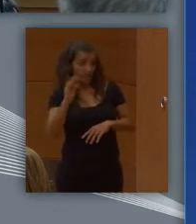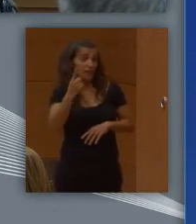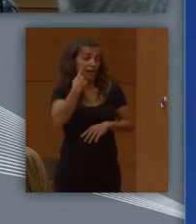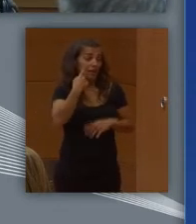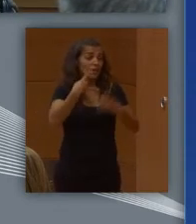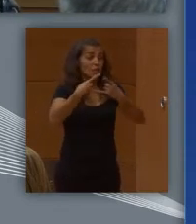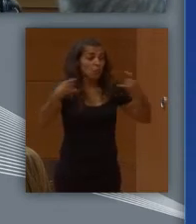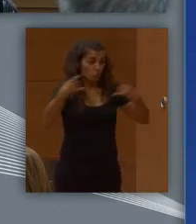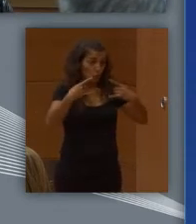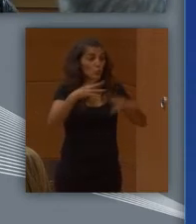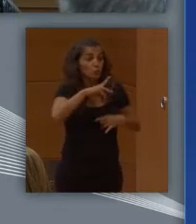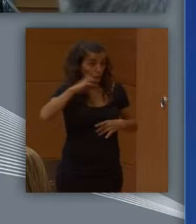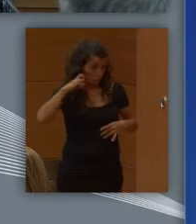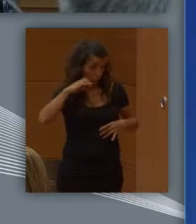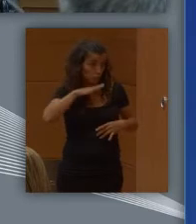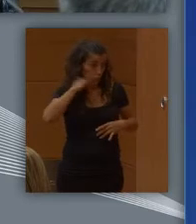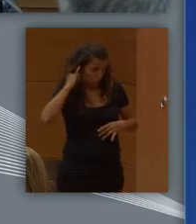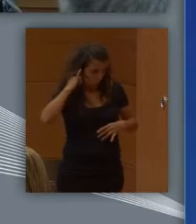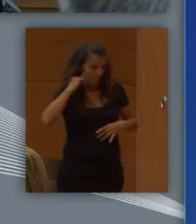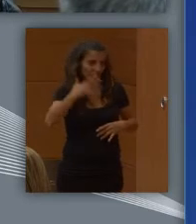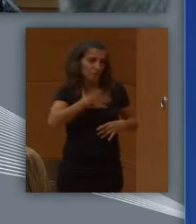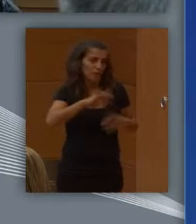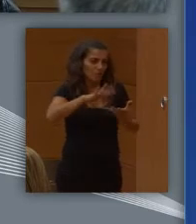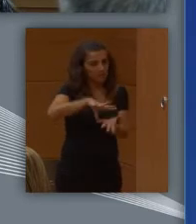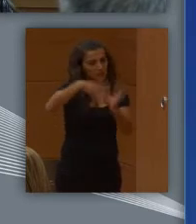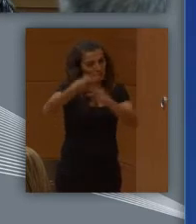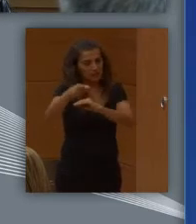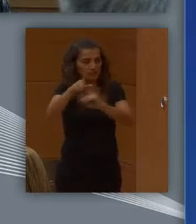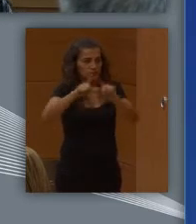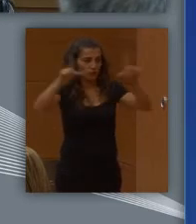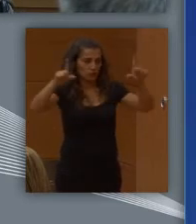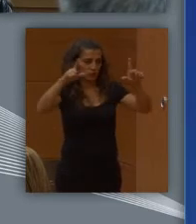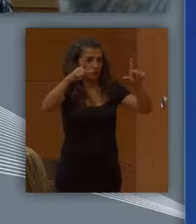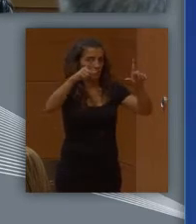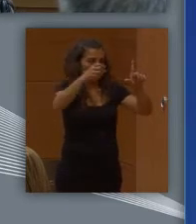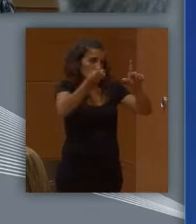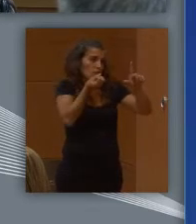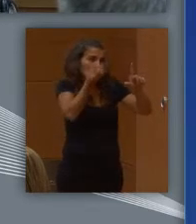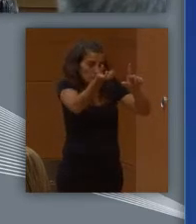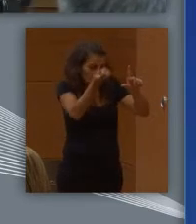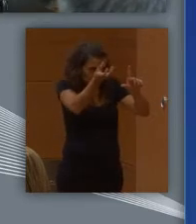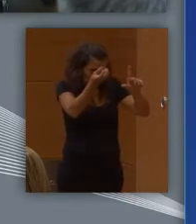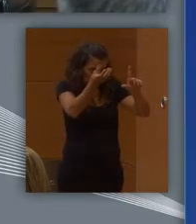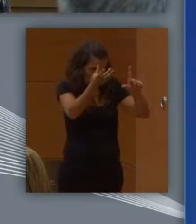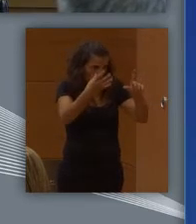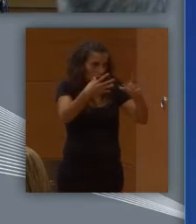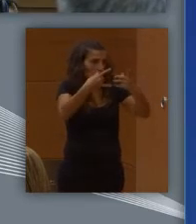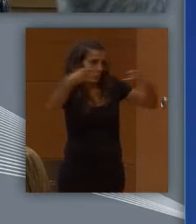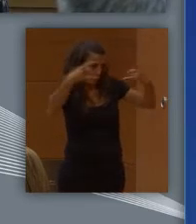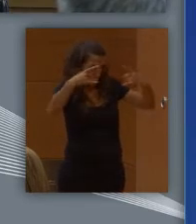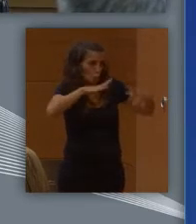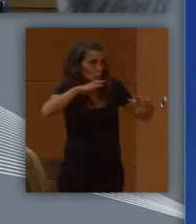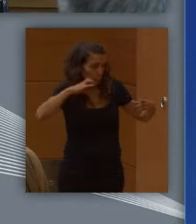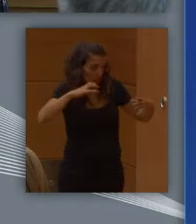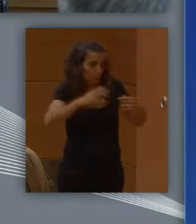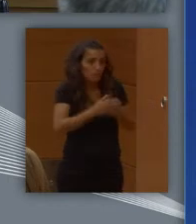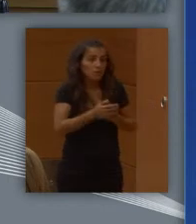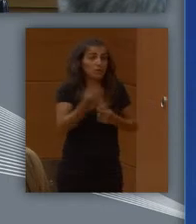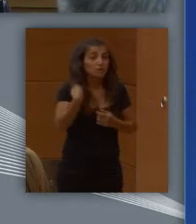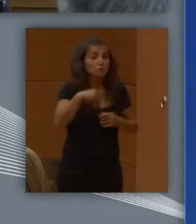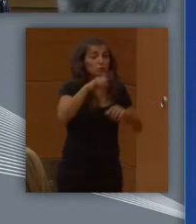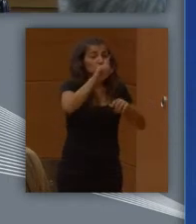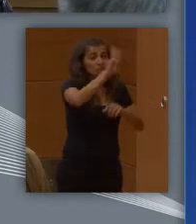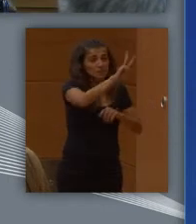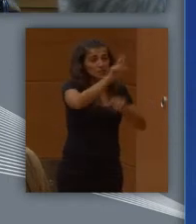también la información acústica en estos paneles. Estamos hablando de 364 paneles que están colocados en las paradas de mayor demanda, por